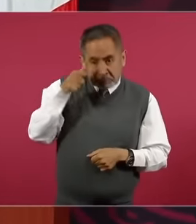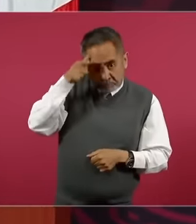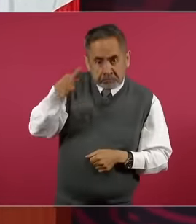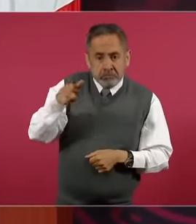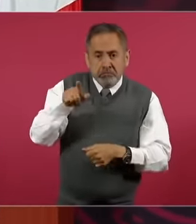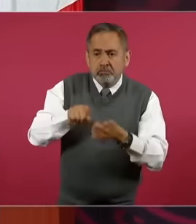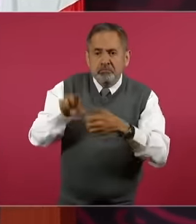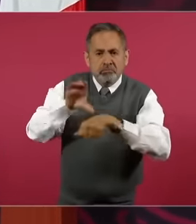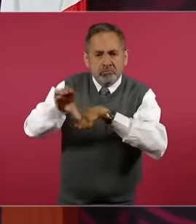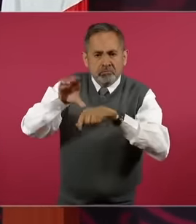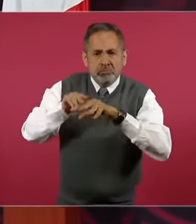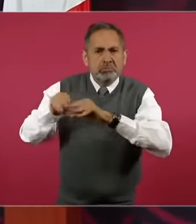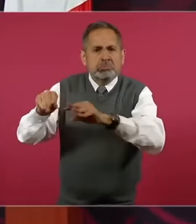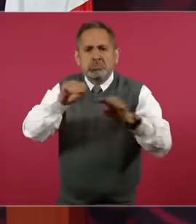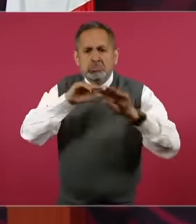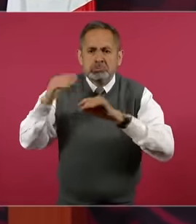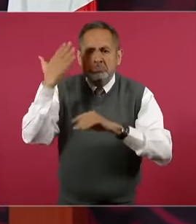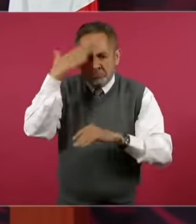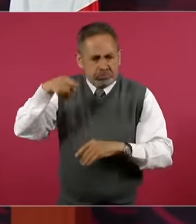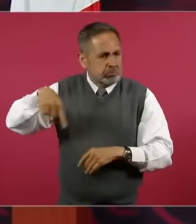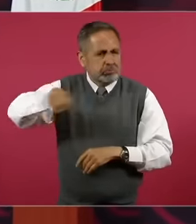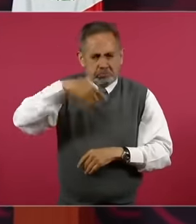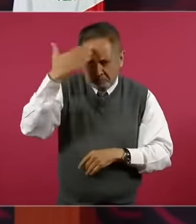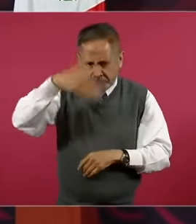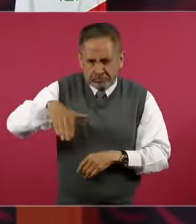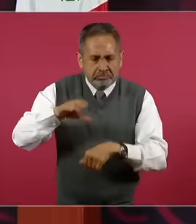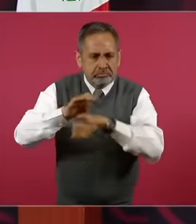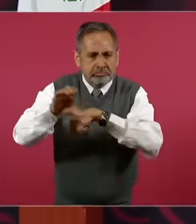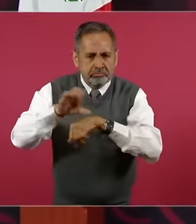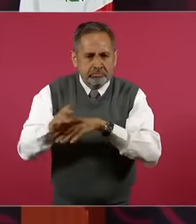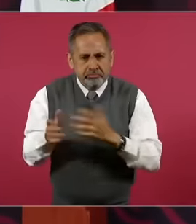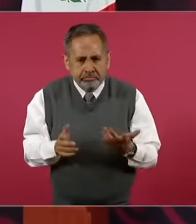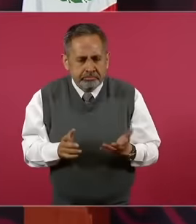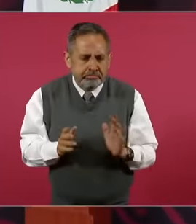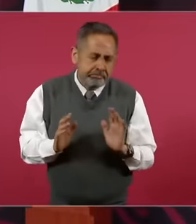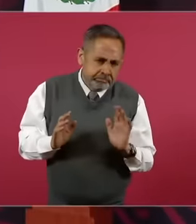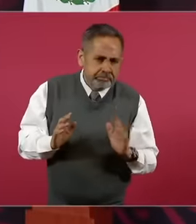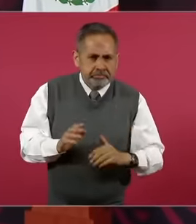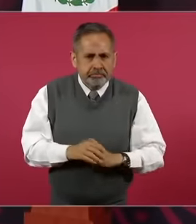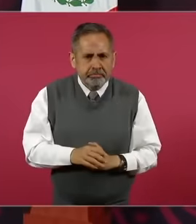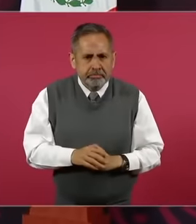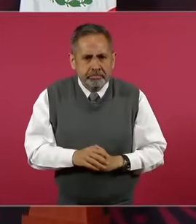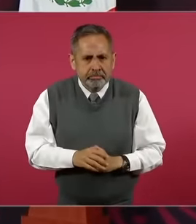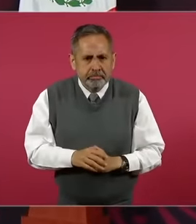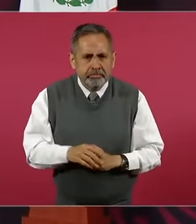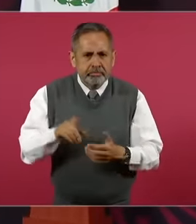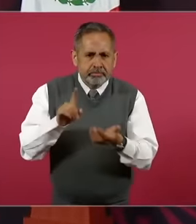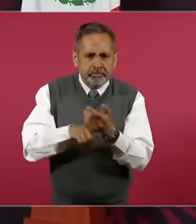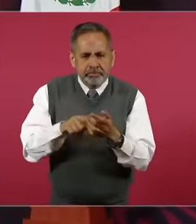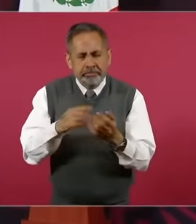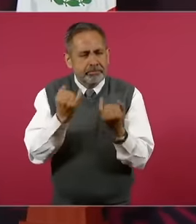pero es bastante conocida en Colombia, no tanto como la pollera